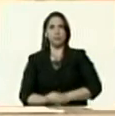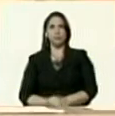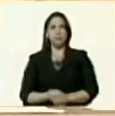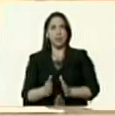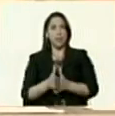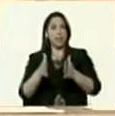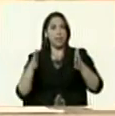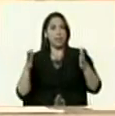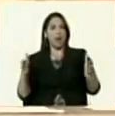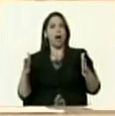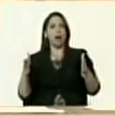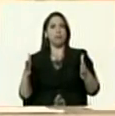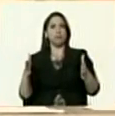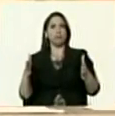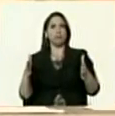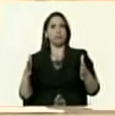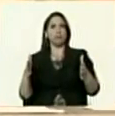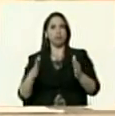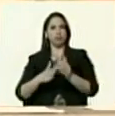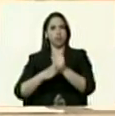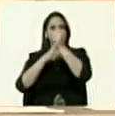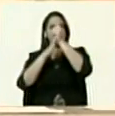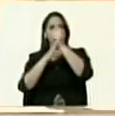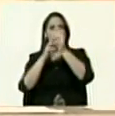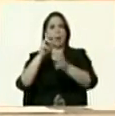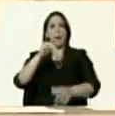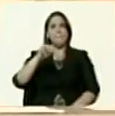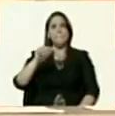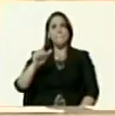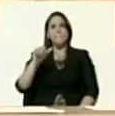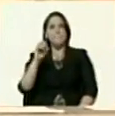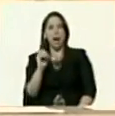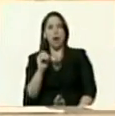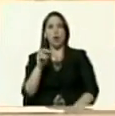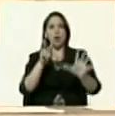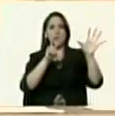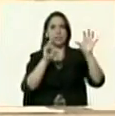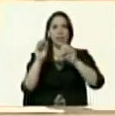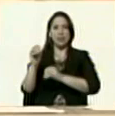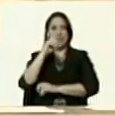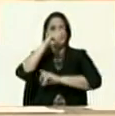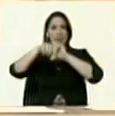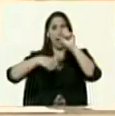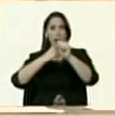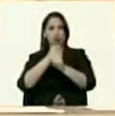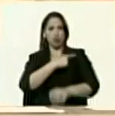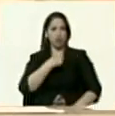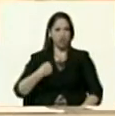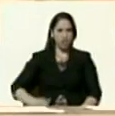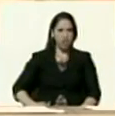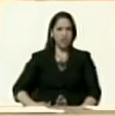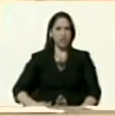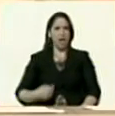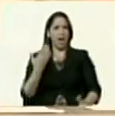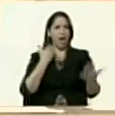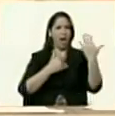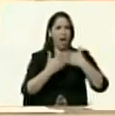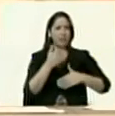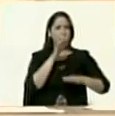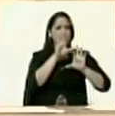timonel Mao Zedong. 70 años. China pasó de ser un país